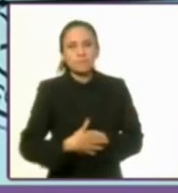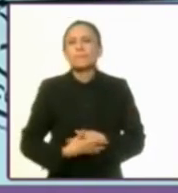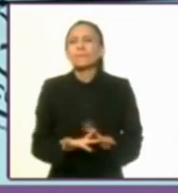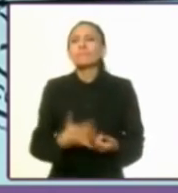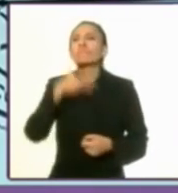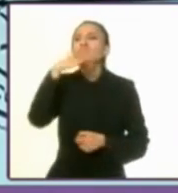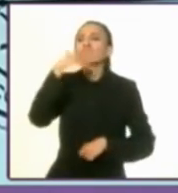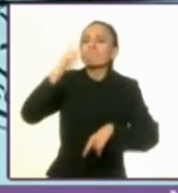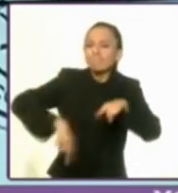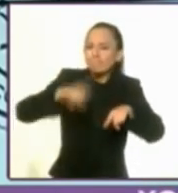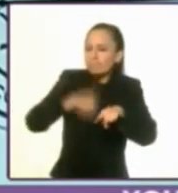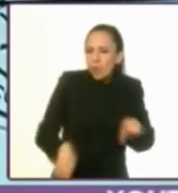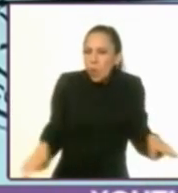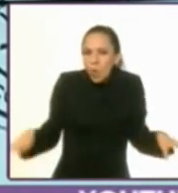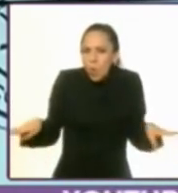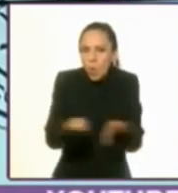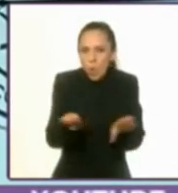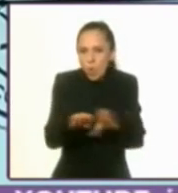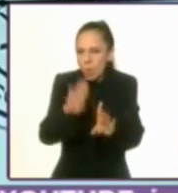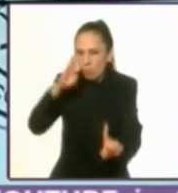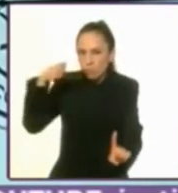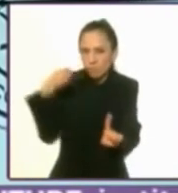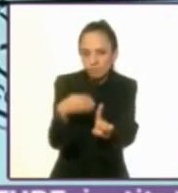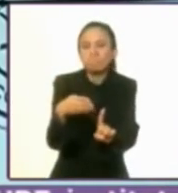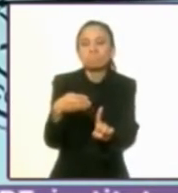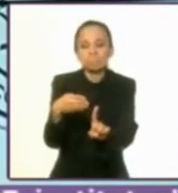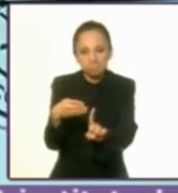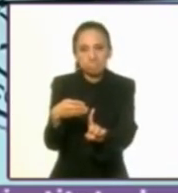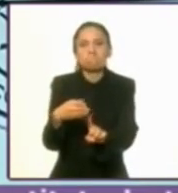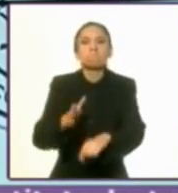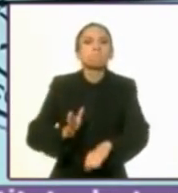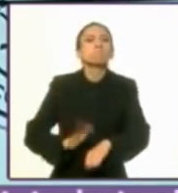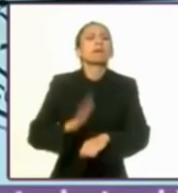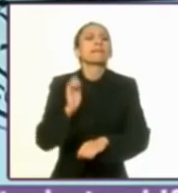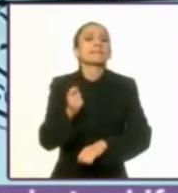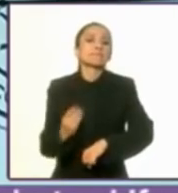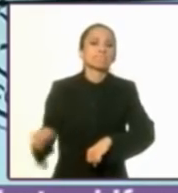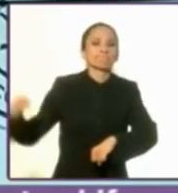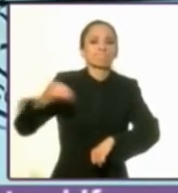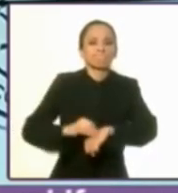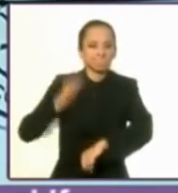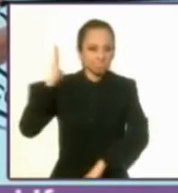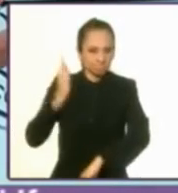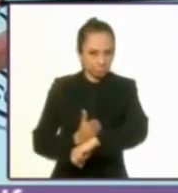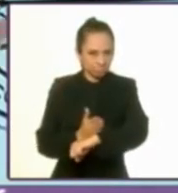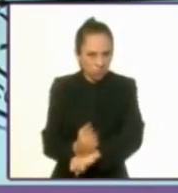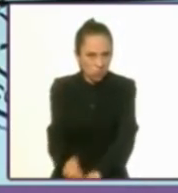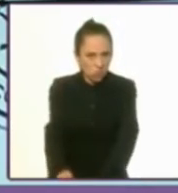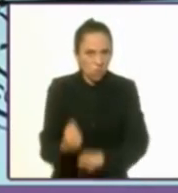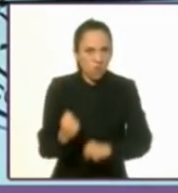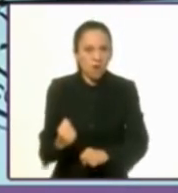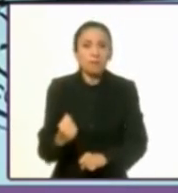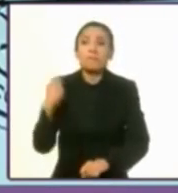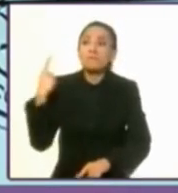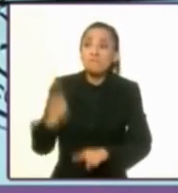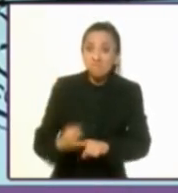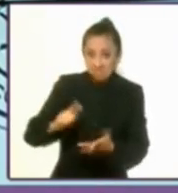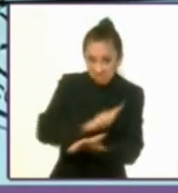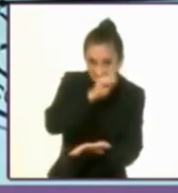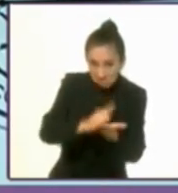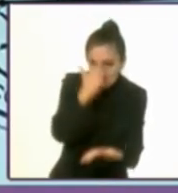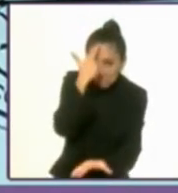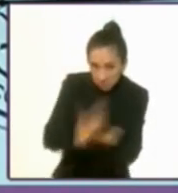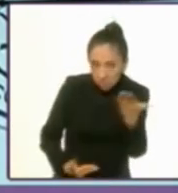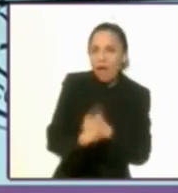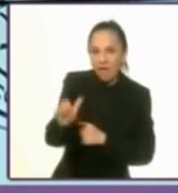corrupción es precisamente generar castigos implacables a los que incumplieron con la ley yo